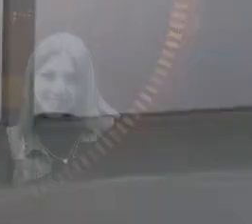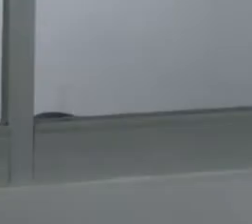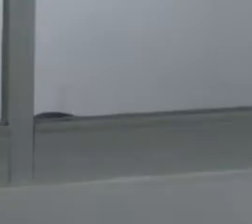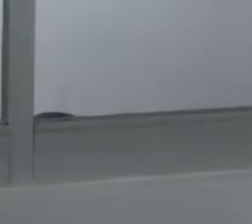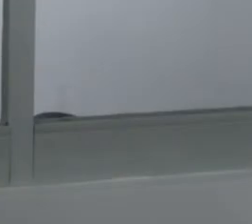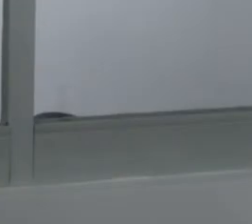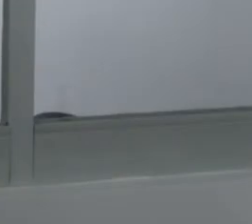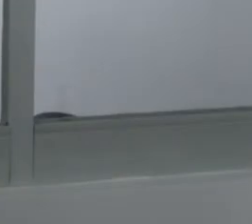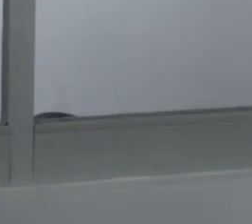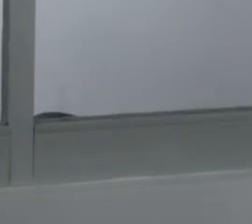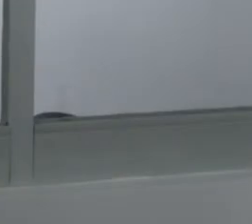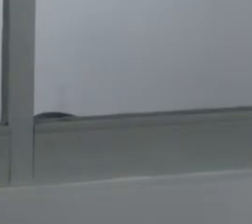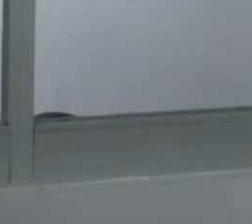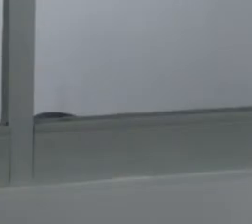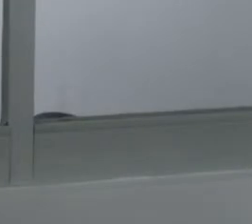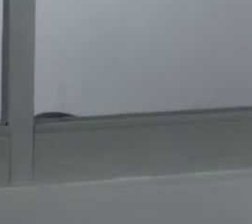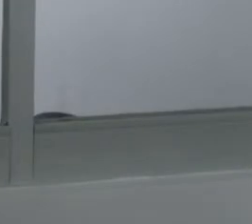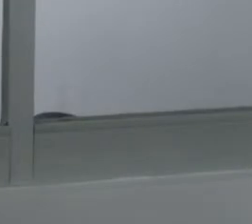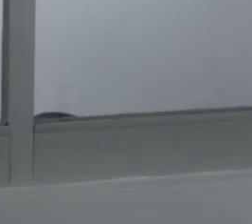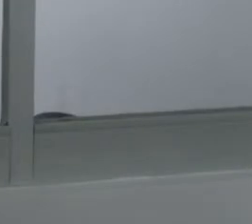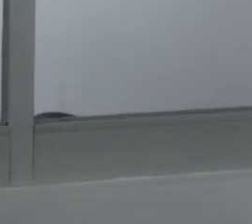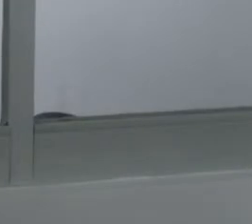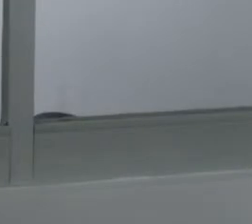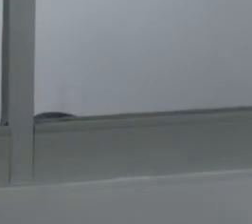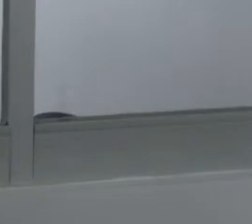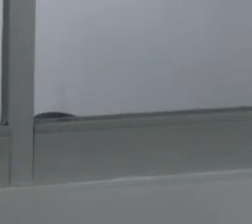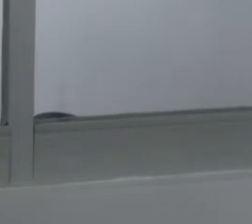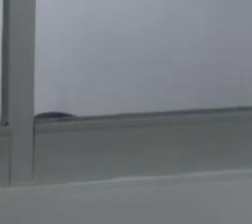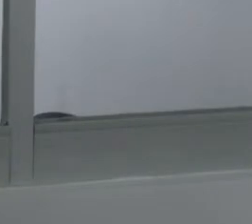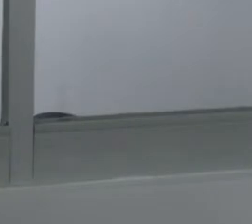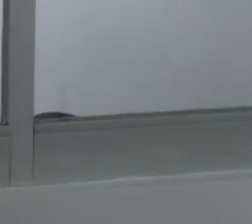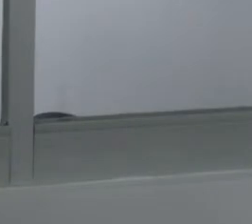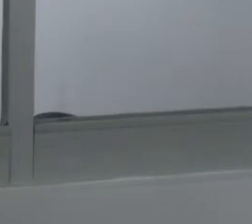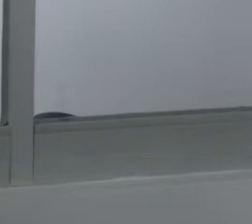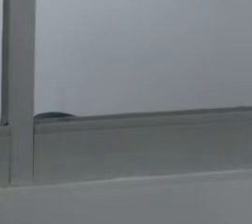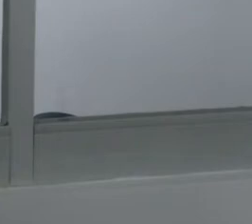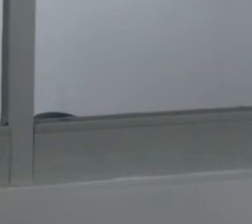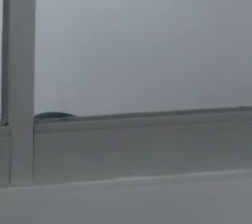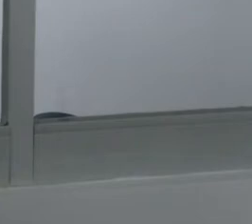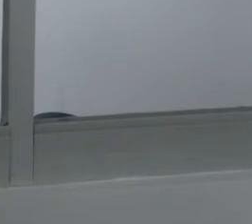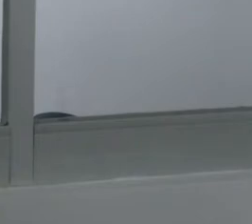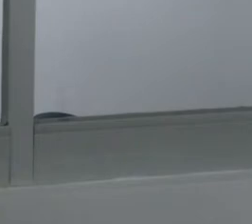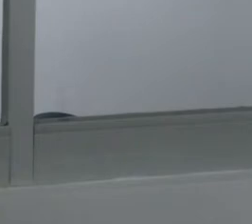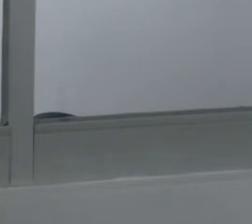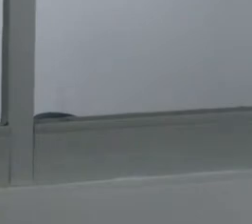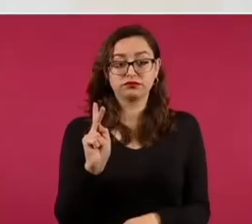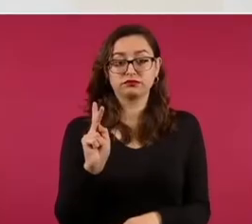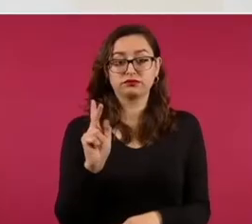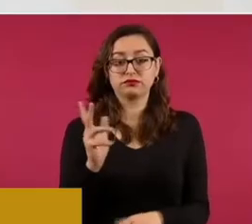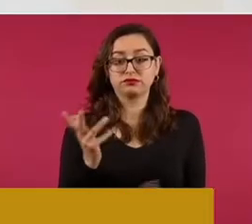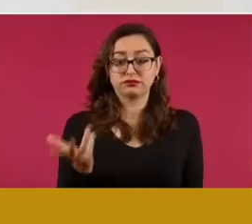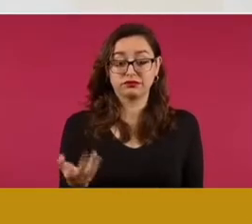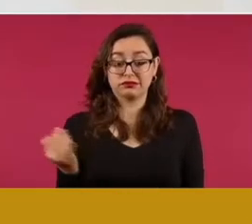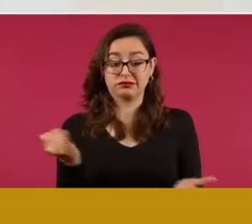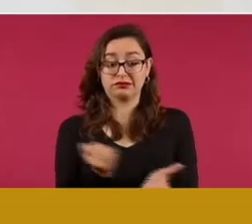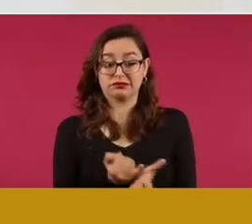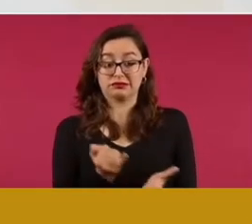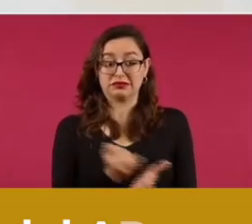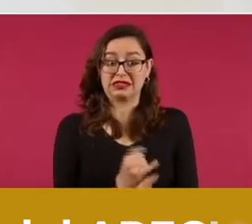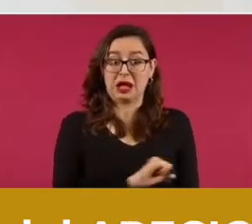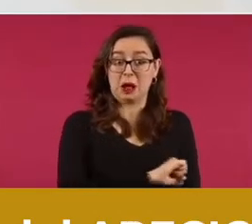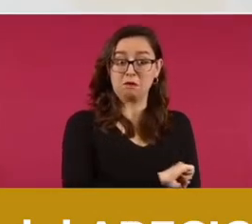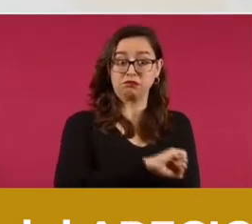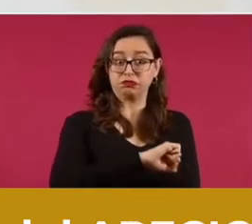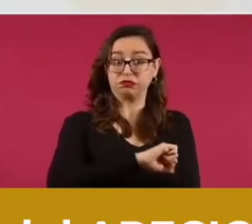amigos de Avicultura MX, bienvenidos a Pecuarios TV. Estas son las breves del sector avícola de esta semana. El presidente López